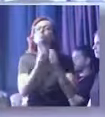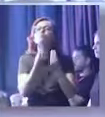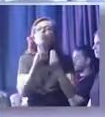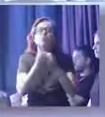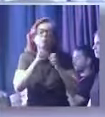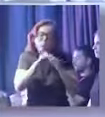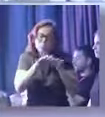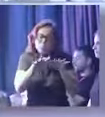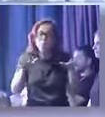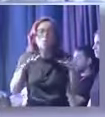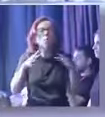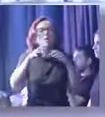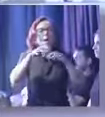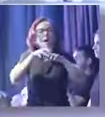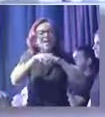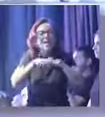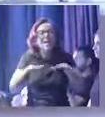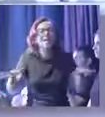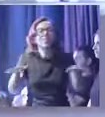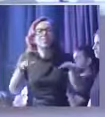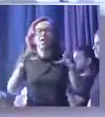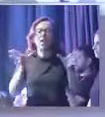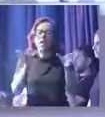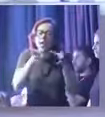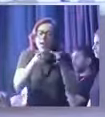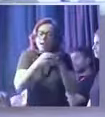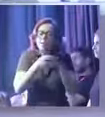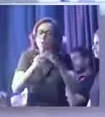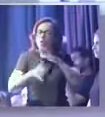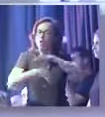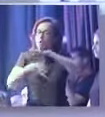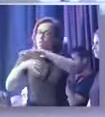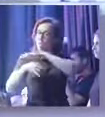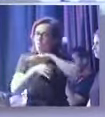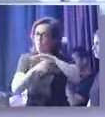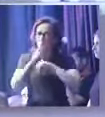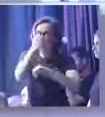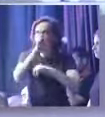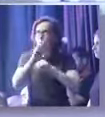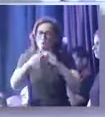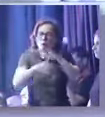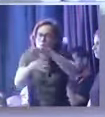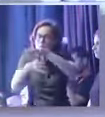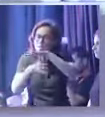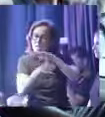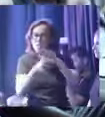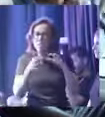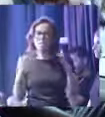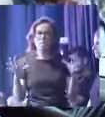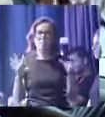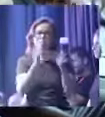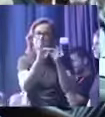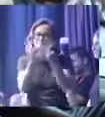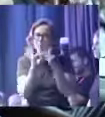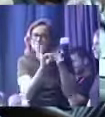liderazgo, tiene que construirse equipos de liderazgo y tiene que entenderse